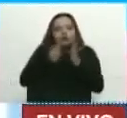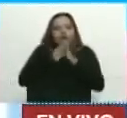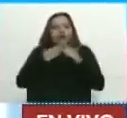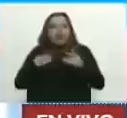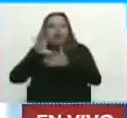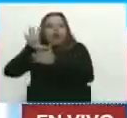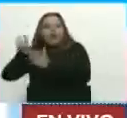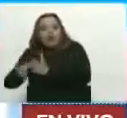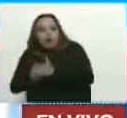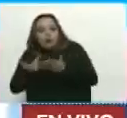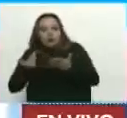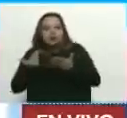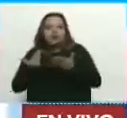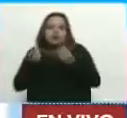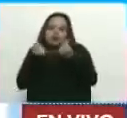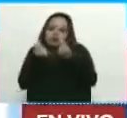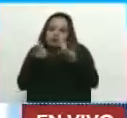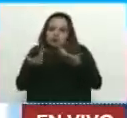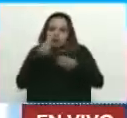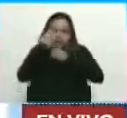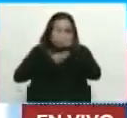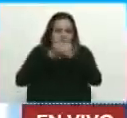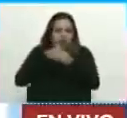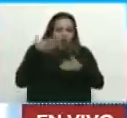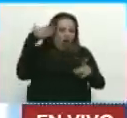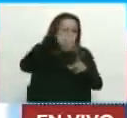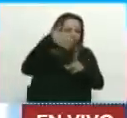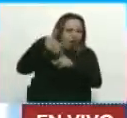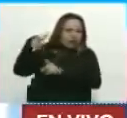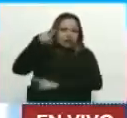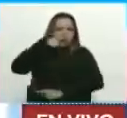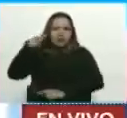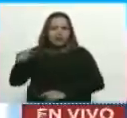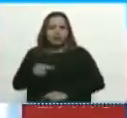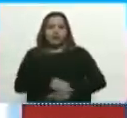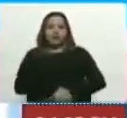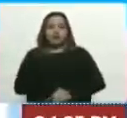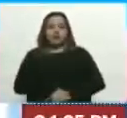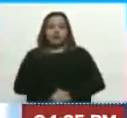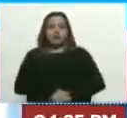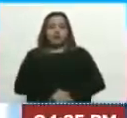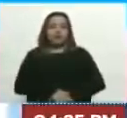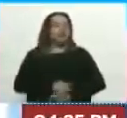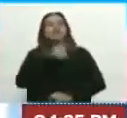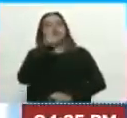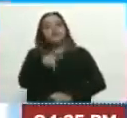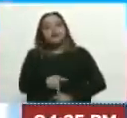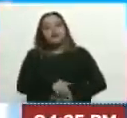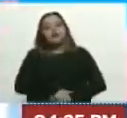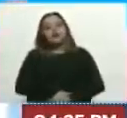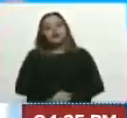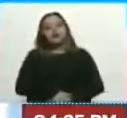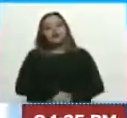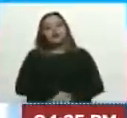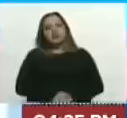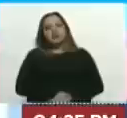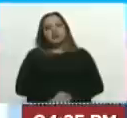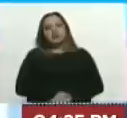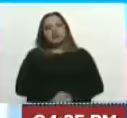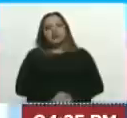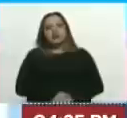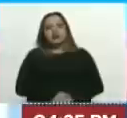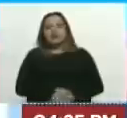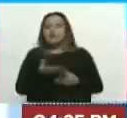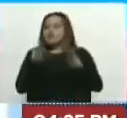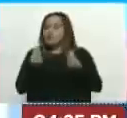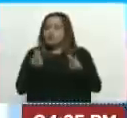saqueo que se hace contra los pueblos, y también las enormes riquezas biológicas del Mar